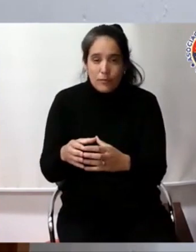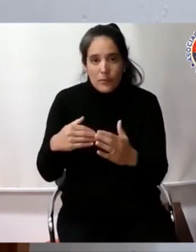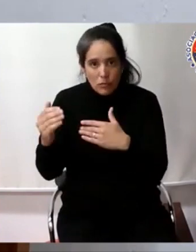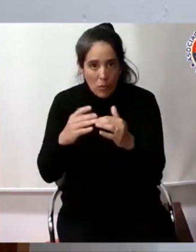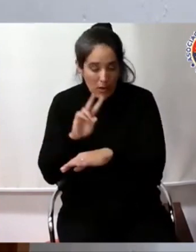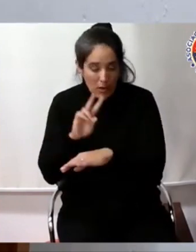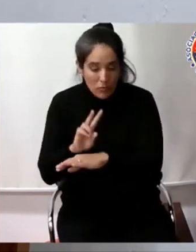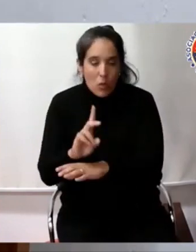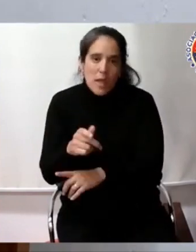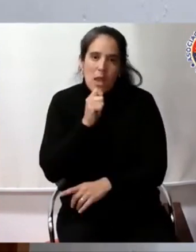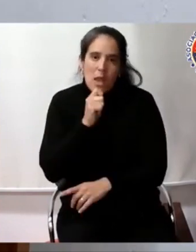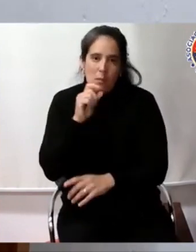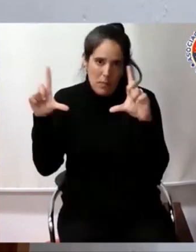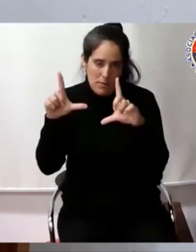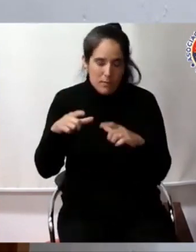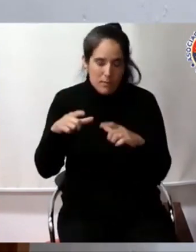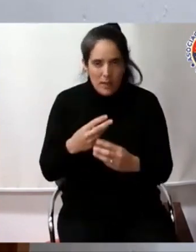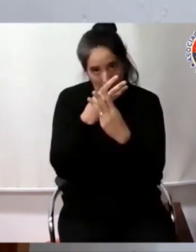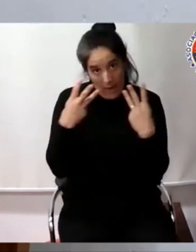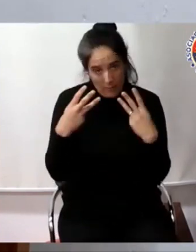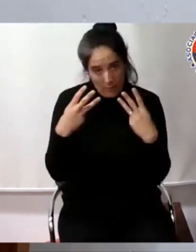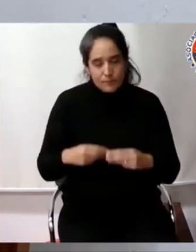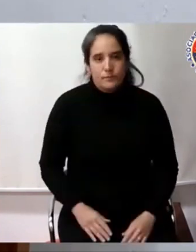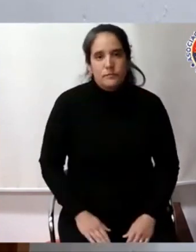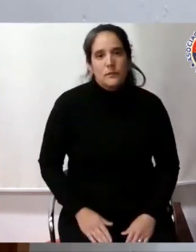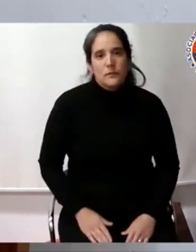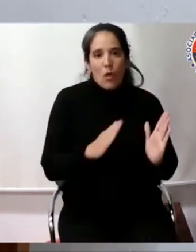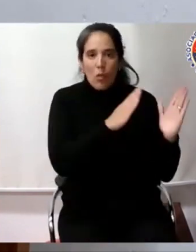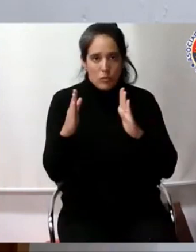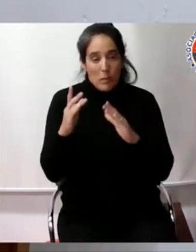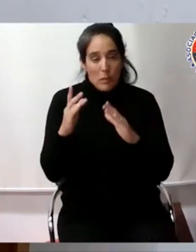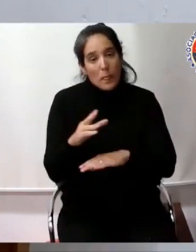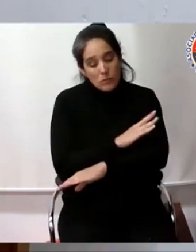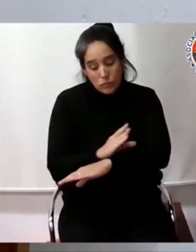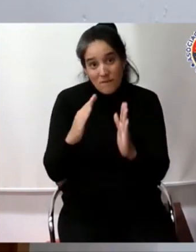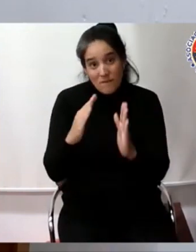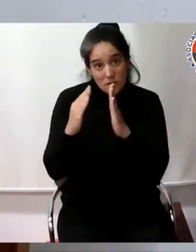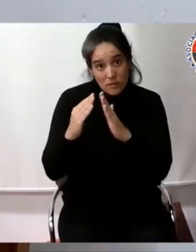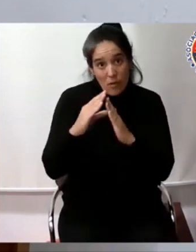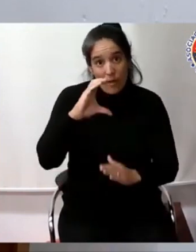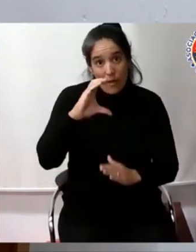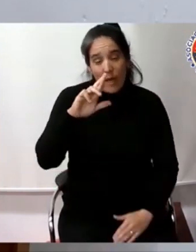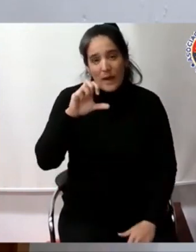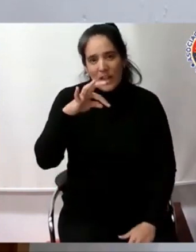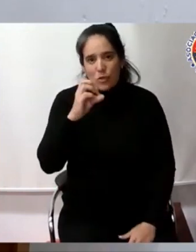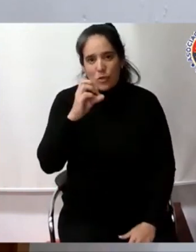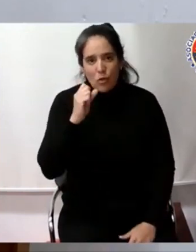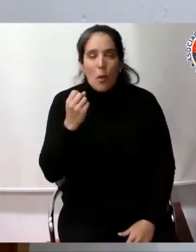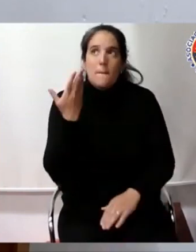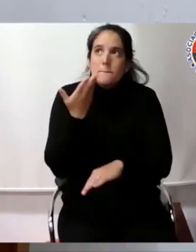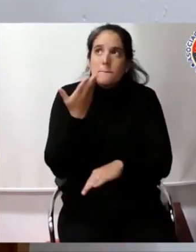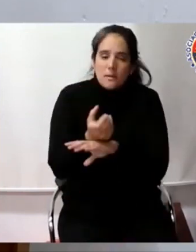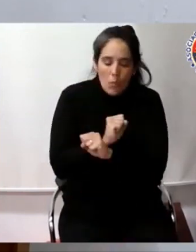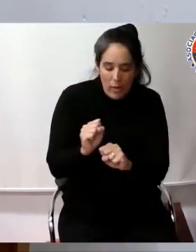en otro orden vecinos del camino del carretón plantean la posibilidad de repintar la línea central